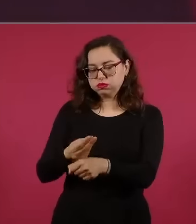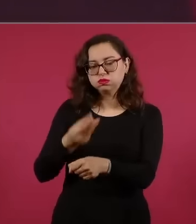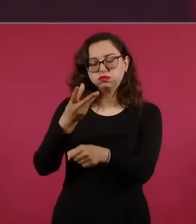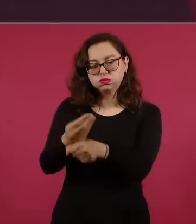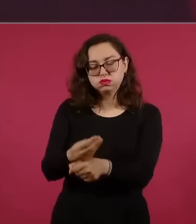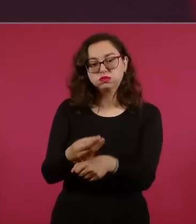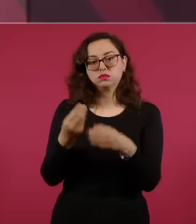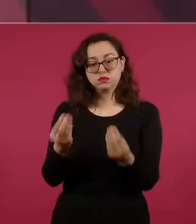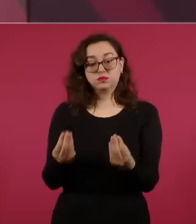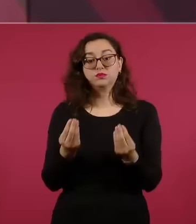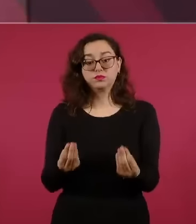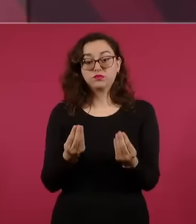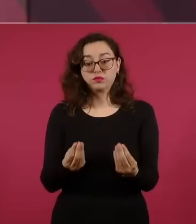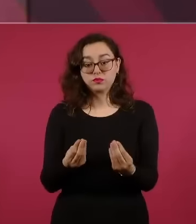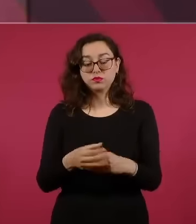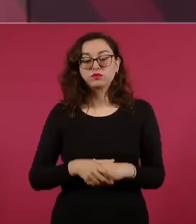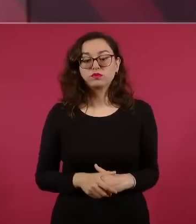país,